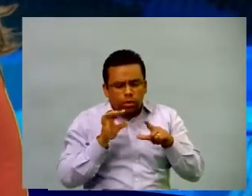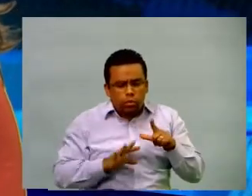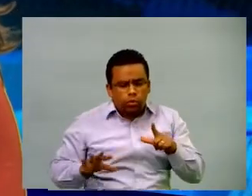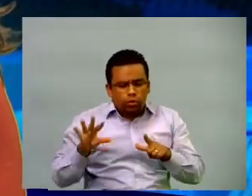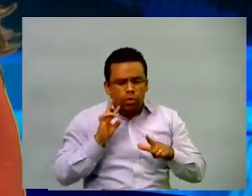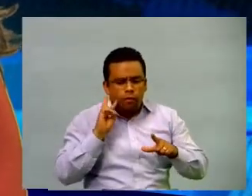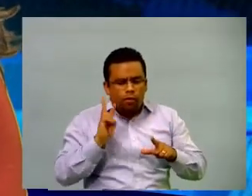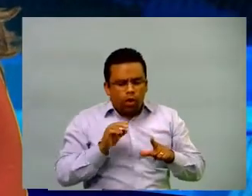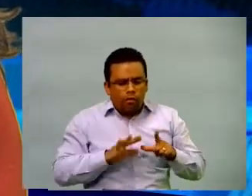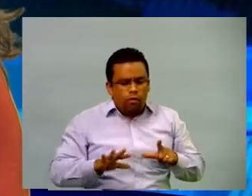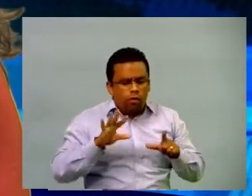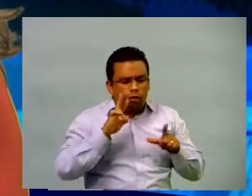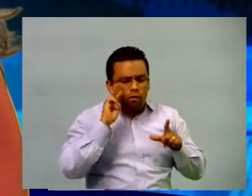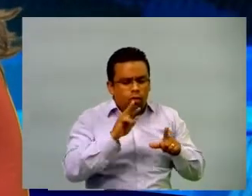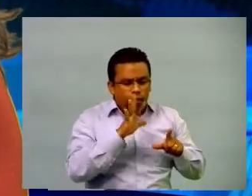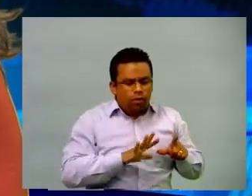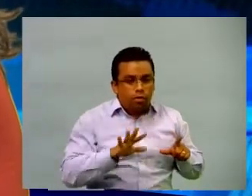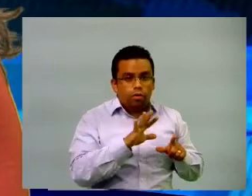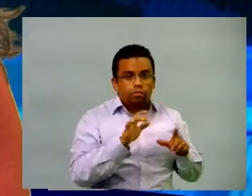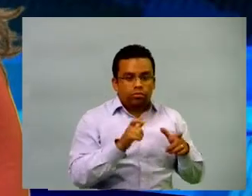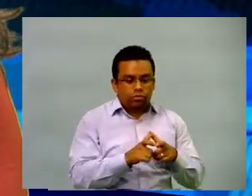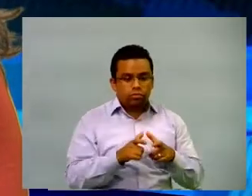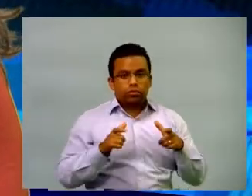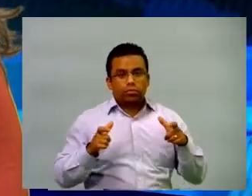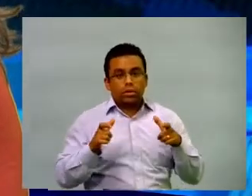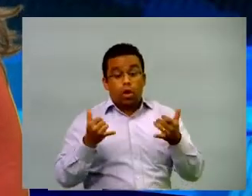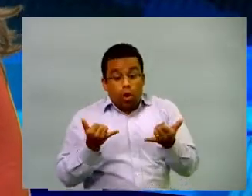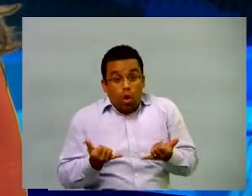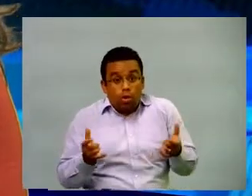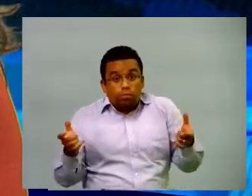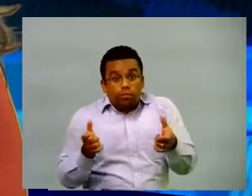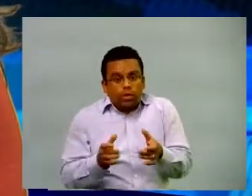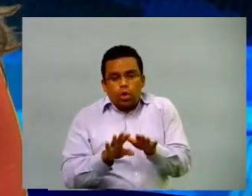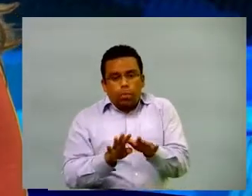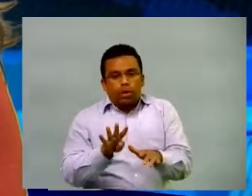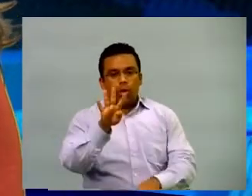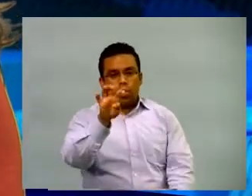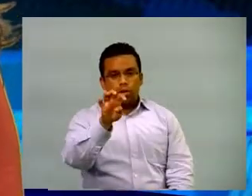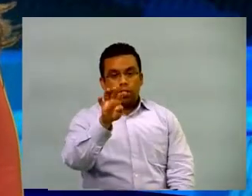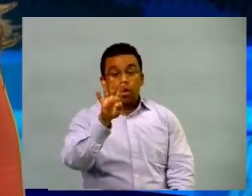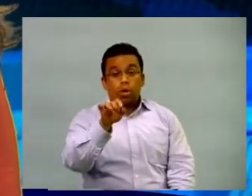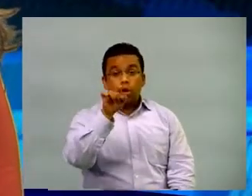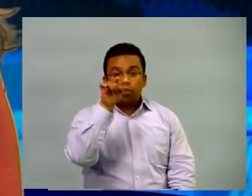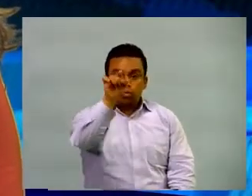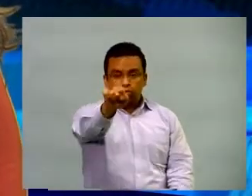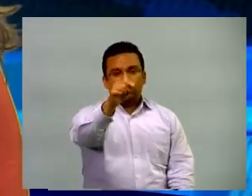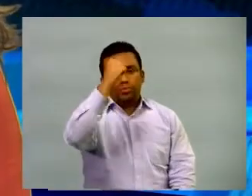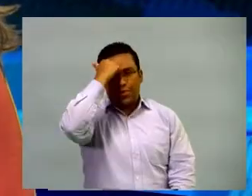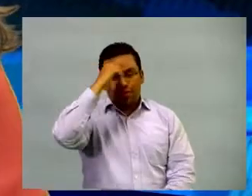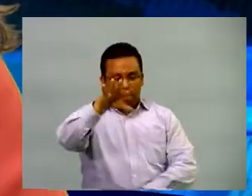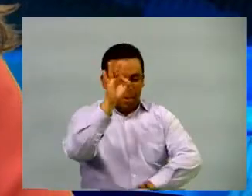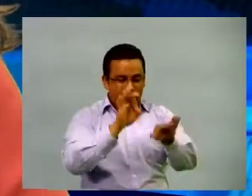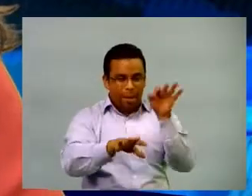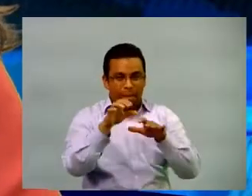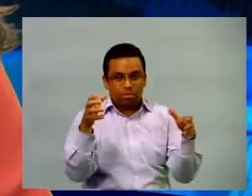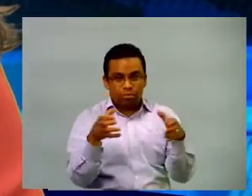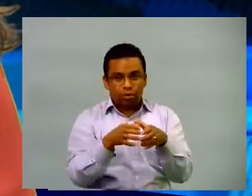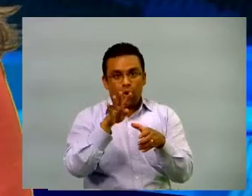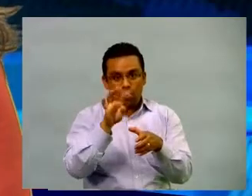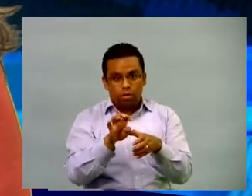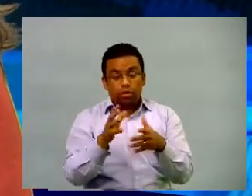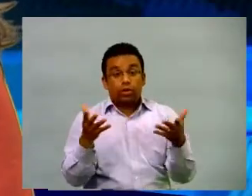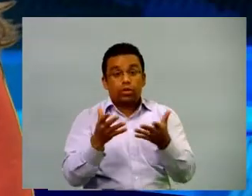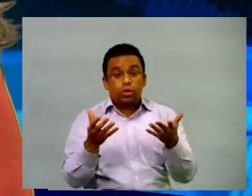una estas experiencias. Vamos a ver las 9 que fueron seleccionadas por ustedes, queridos profes, que votaron